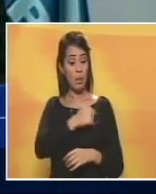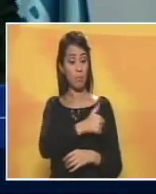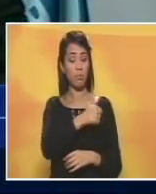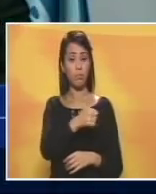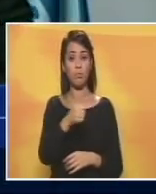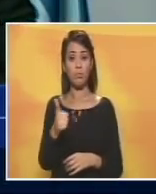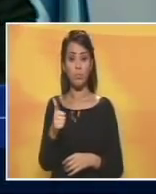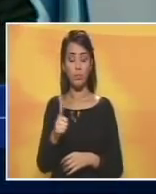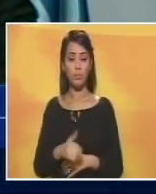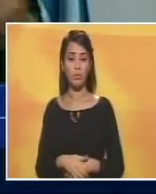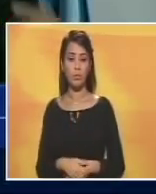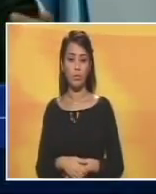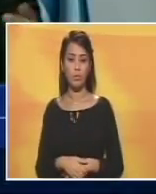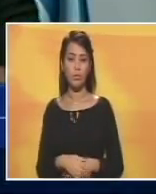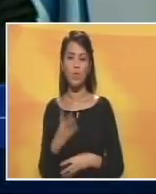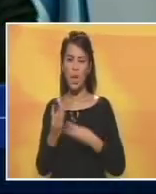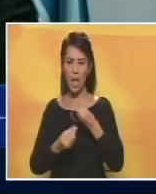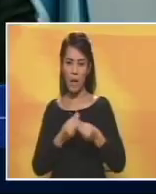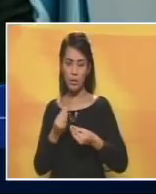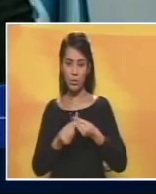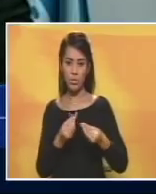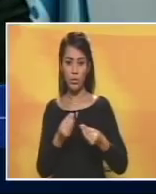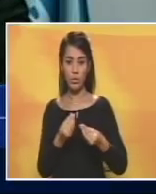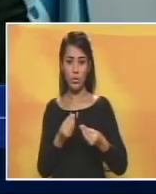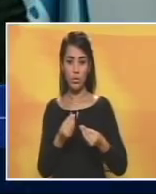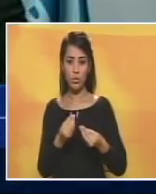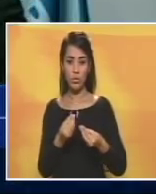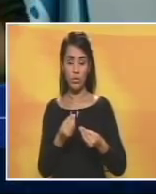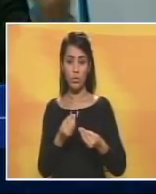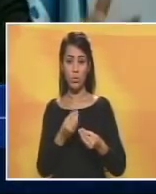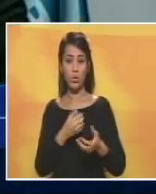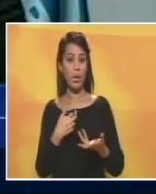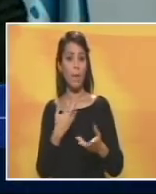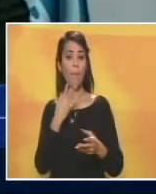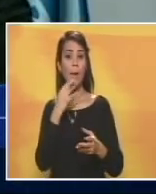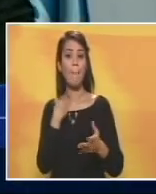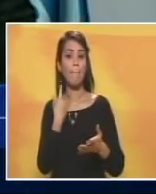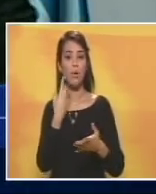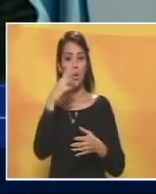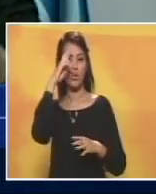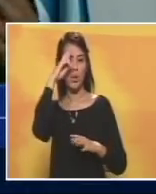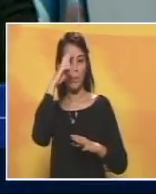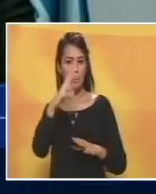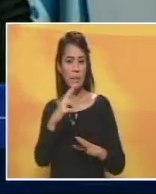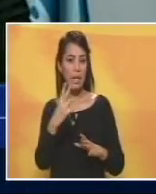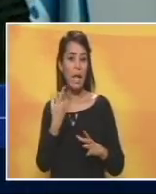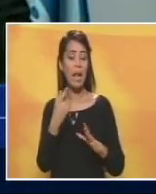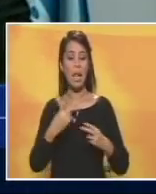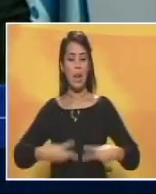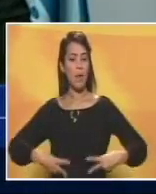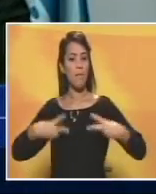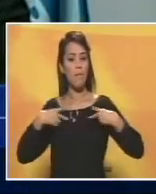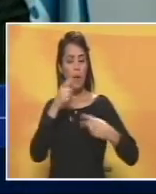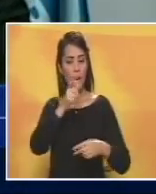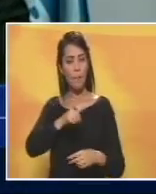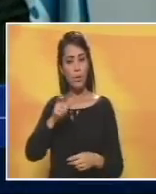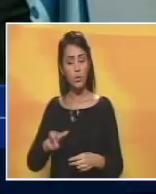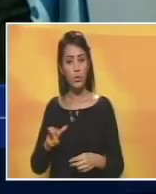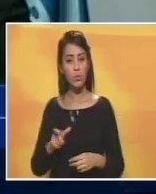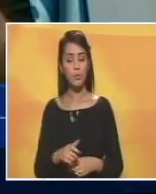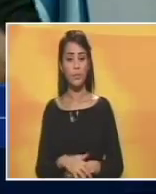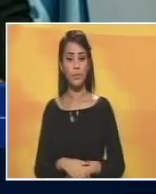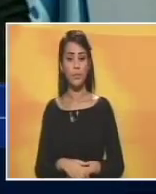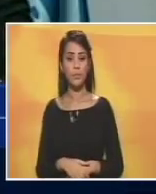individual haya cometido el lamentable hecho de violar el derecho a la vida o la integridad de algún